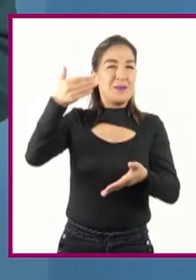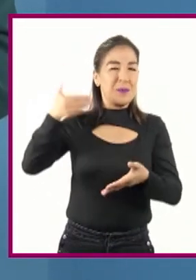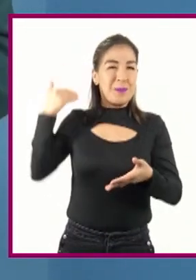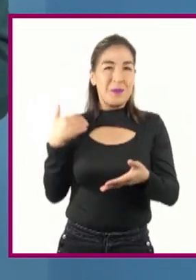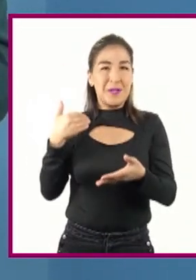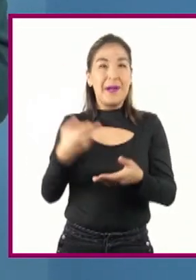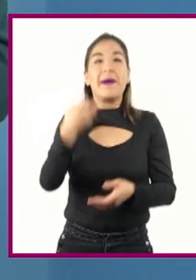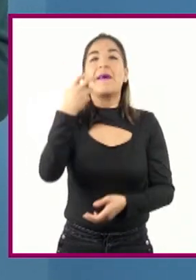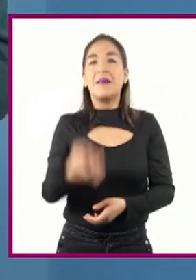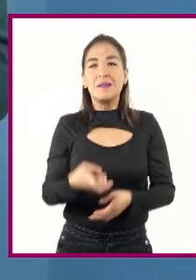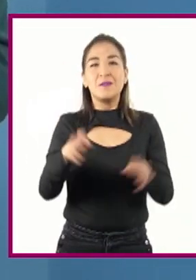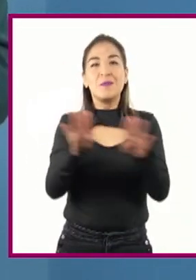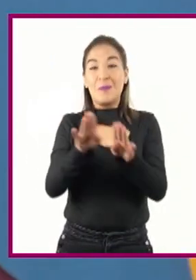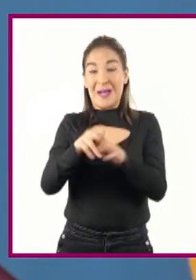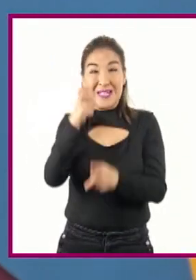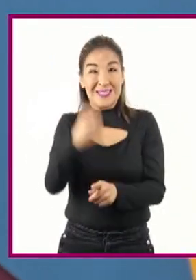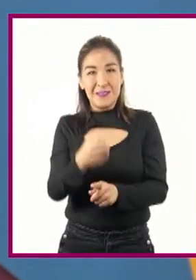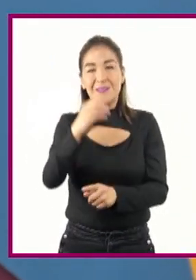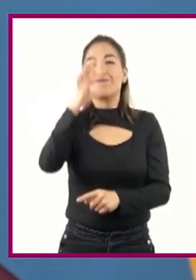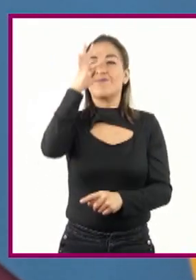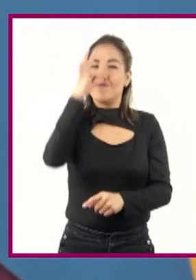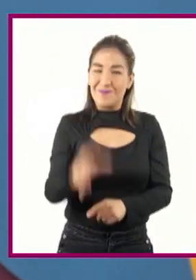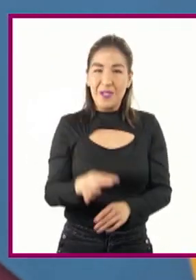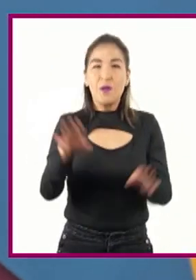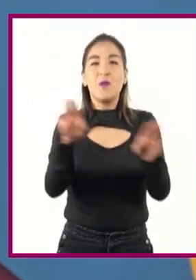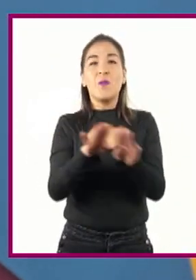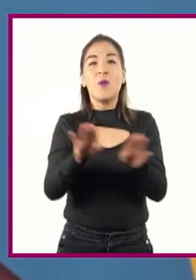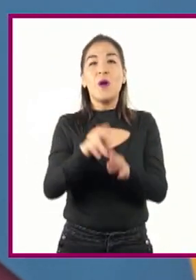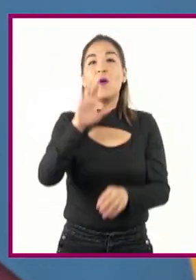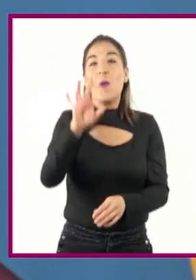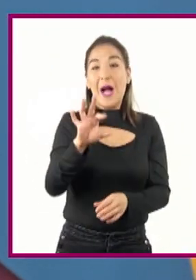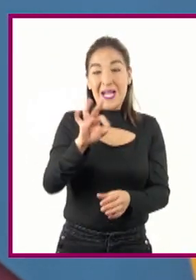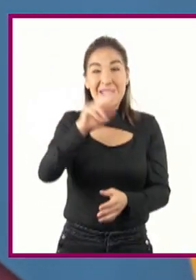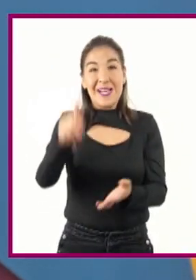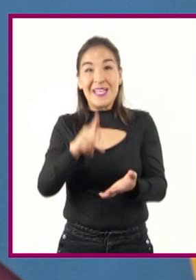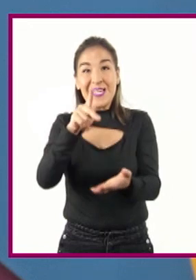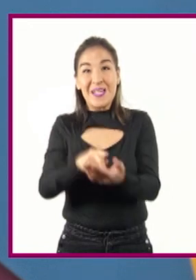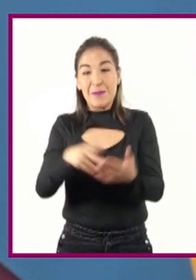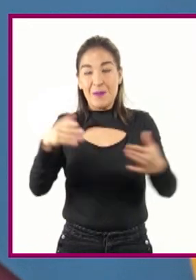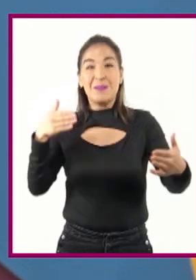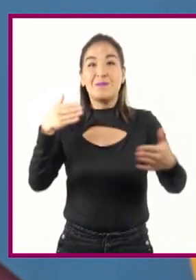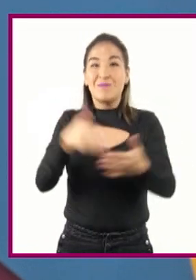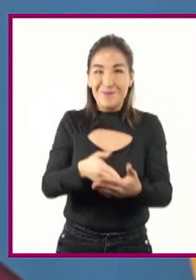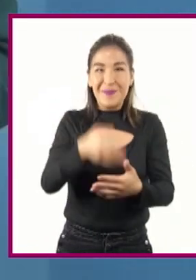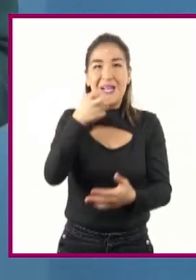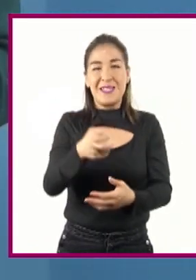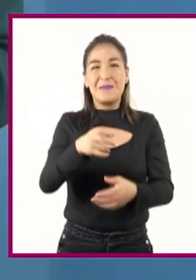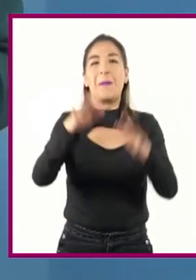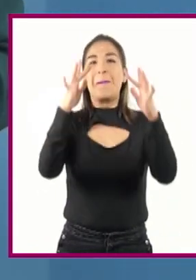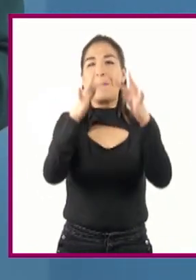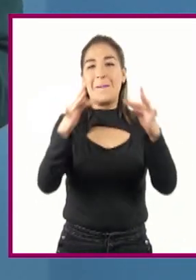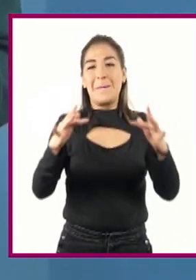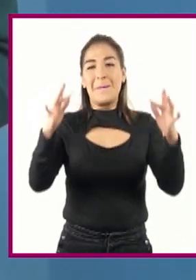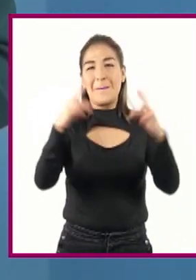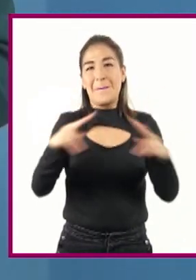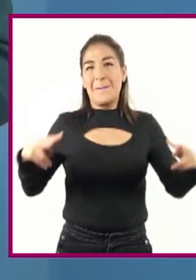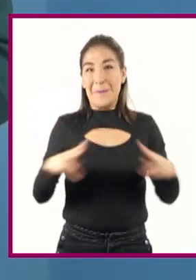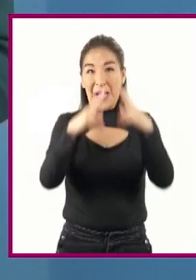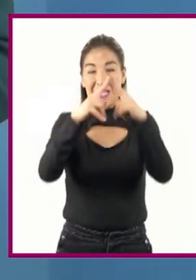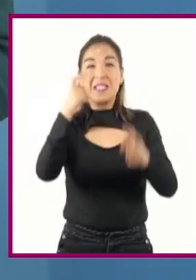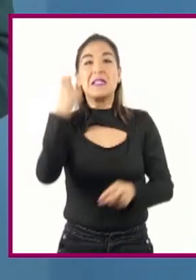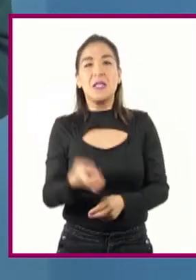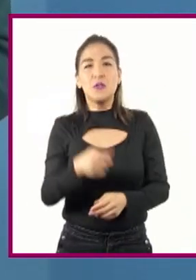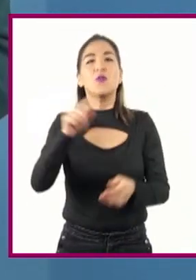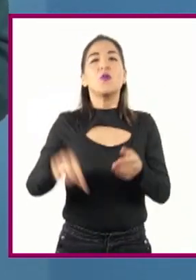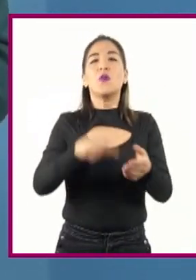su avance se detuvo a menos de 40 kilómetros de París, en la batalla del Marne, donde